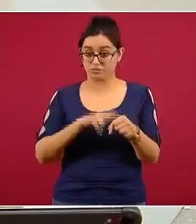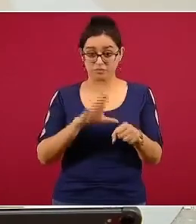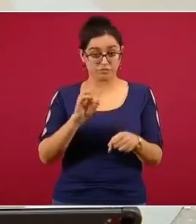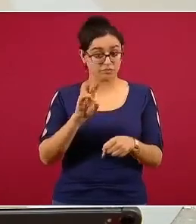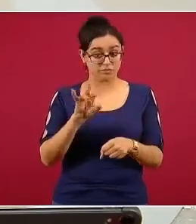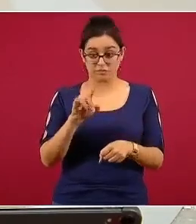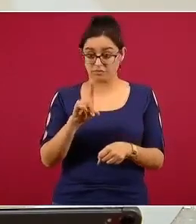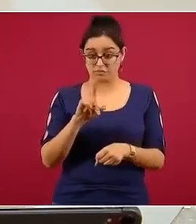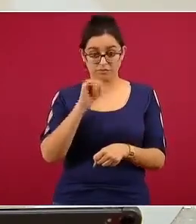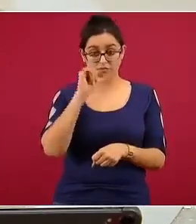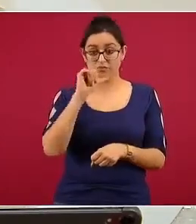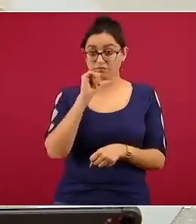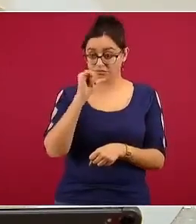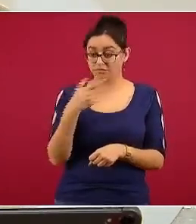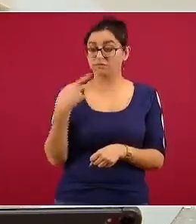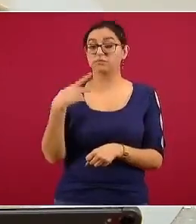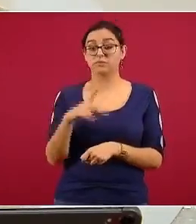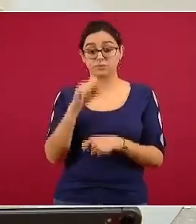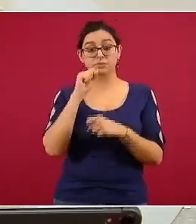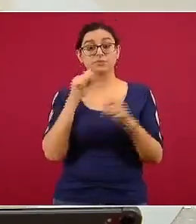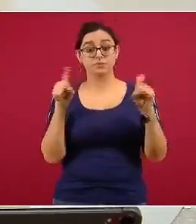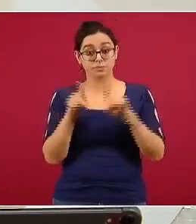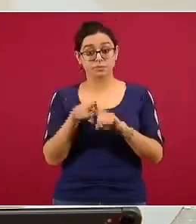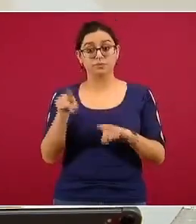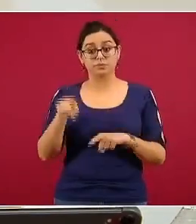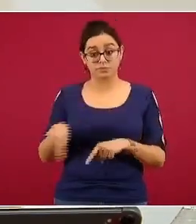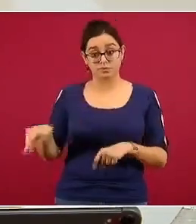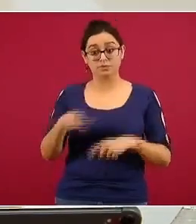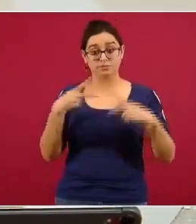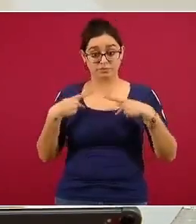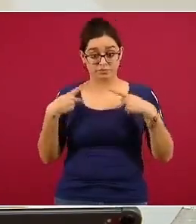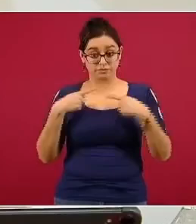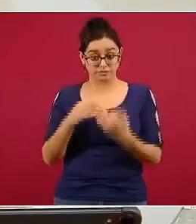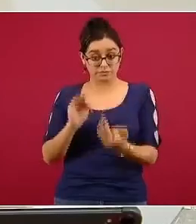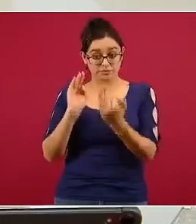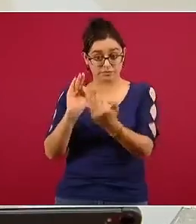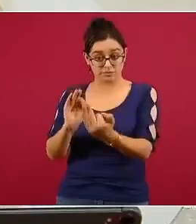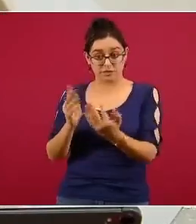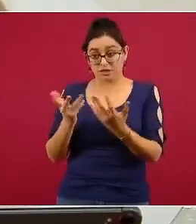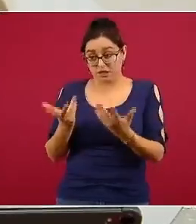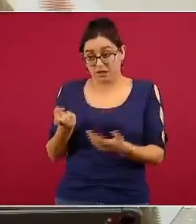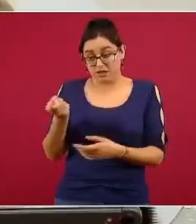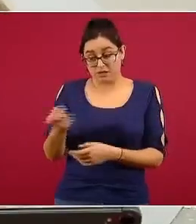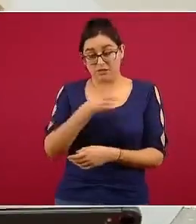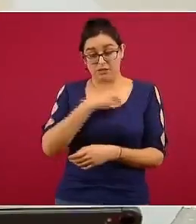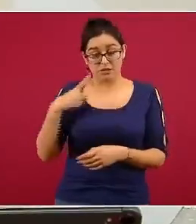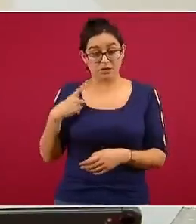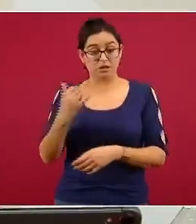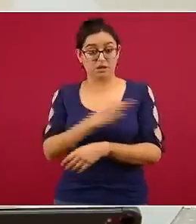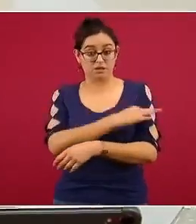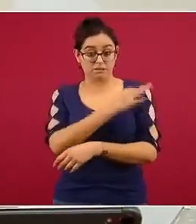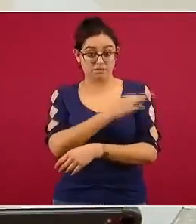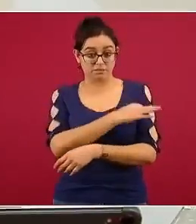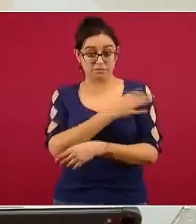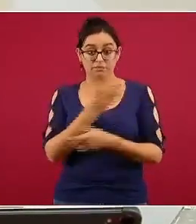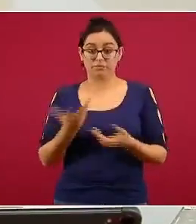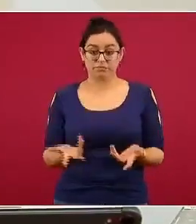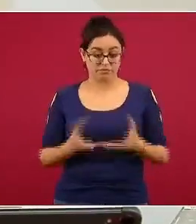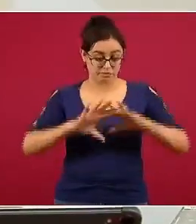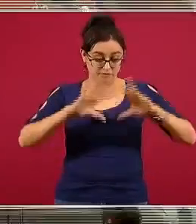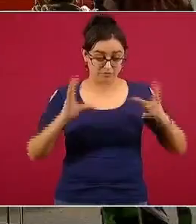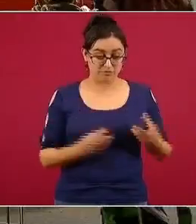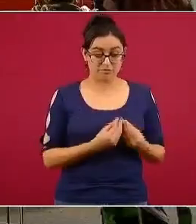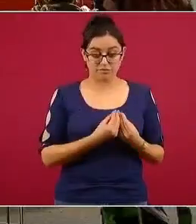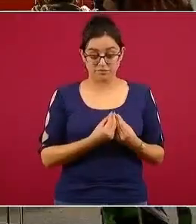pero que también son importante personal que tiene que estar vacunado. Y esto tenemos un poco más de 1 millón